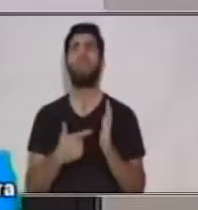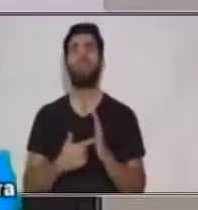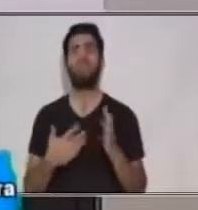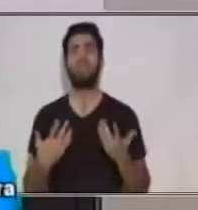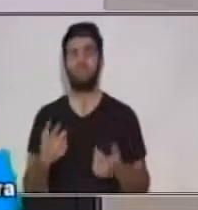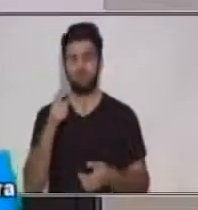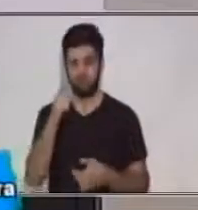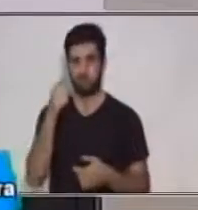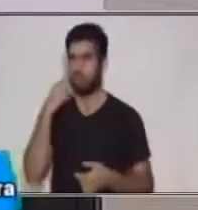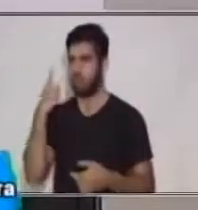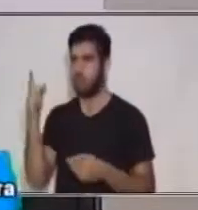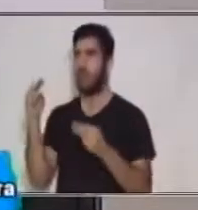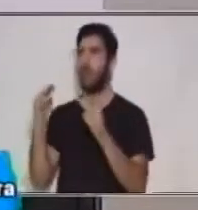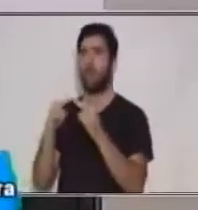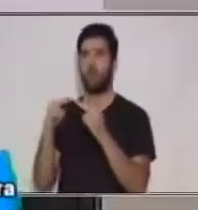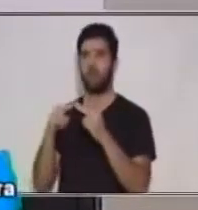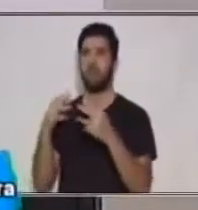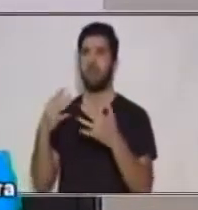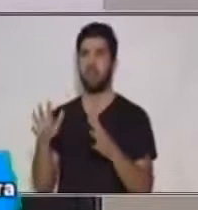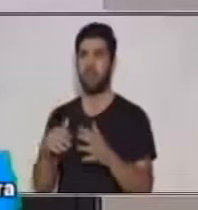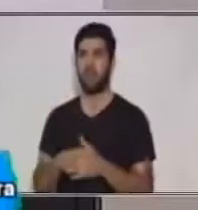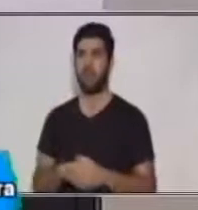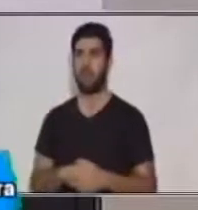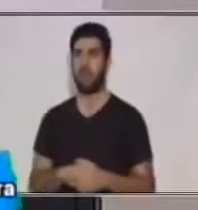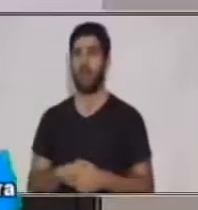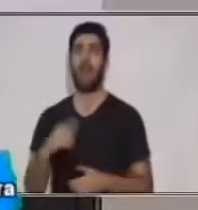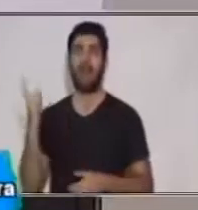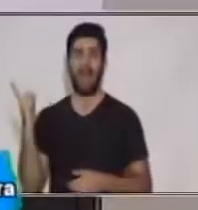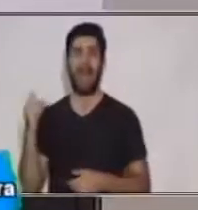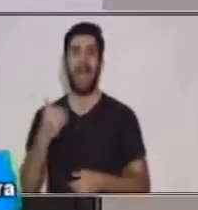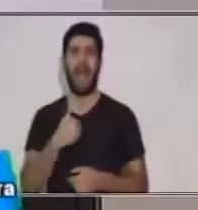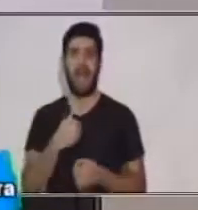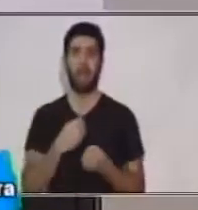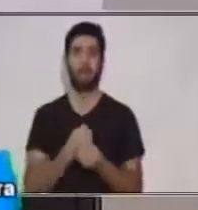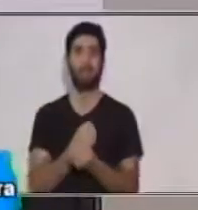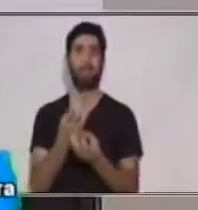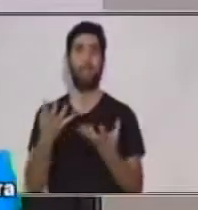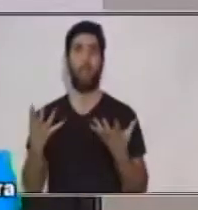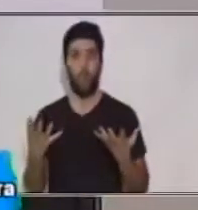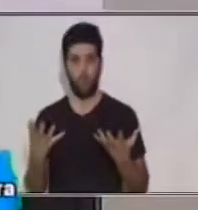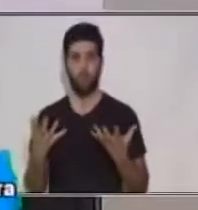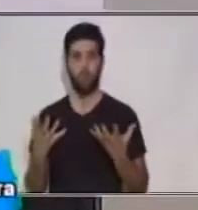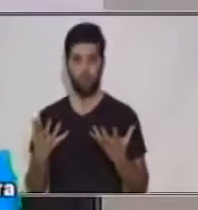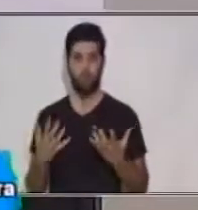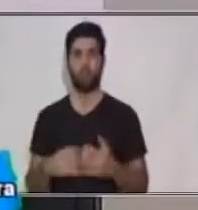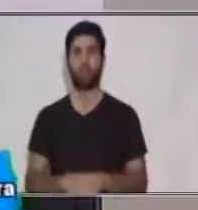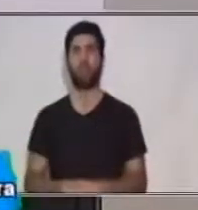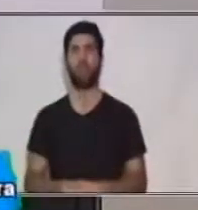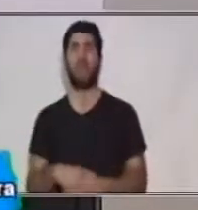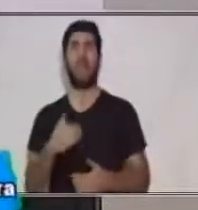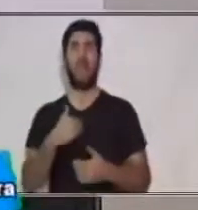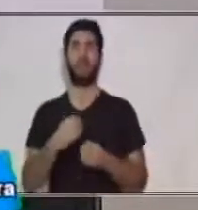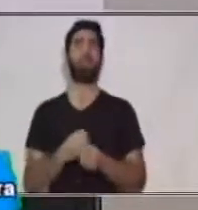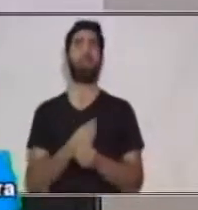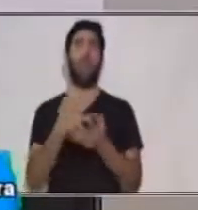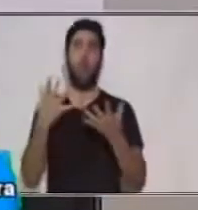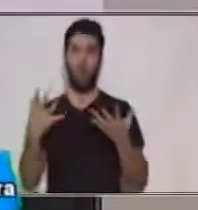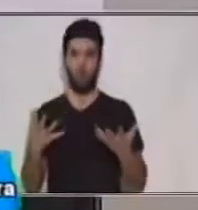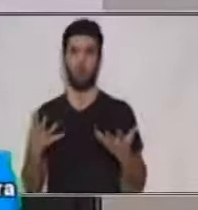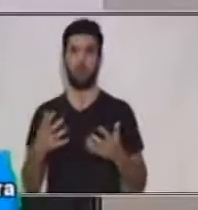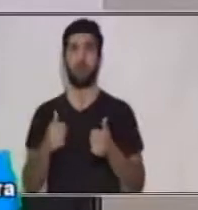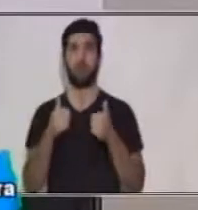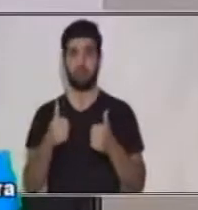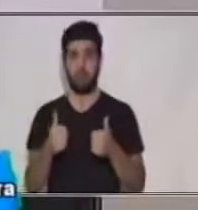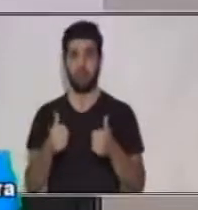lo conoces, pues significa el plural, que estamos hablando de varios hijos. Muy